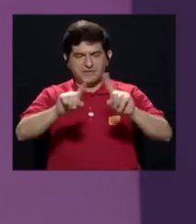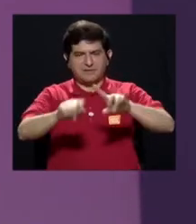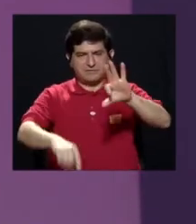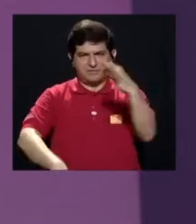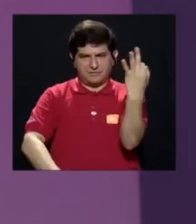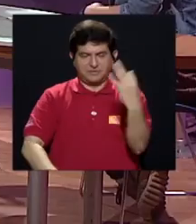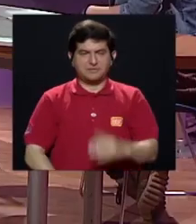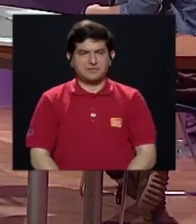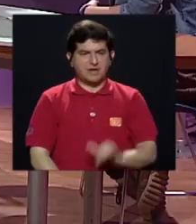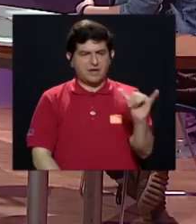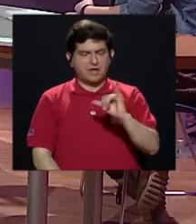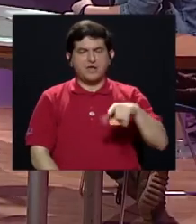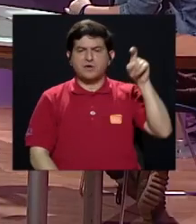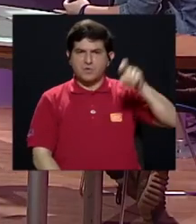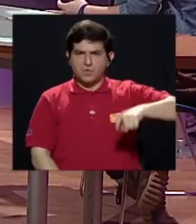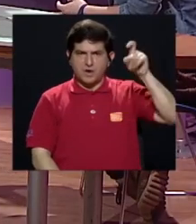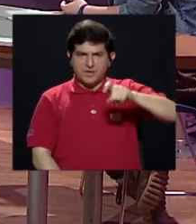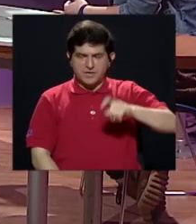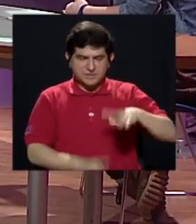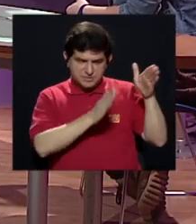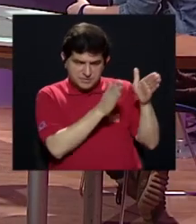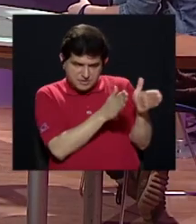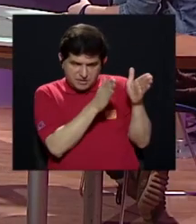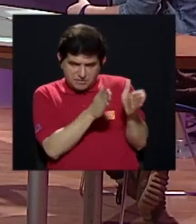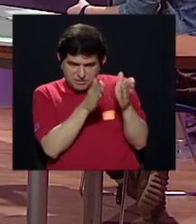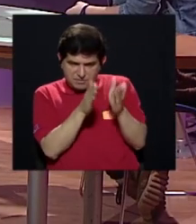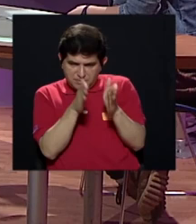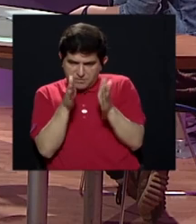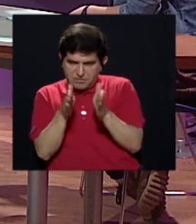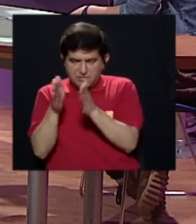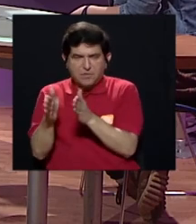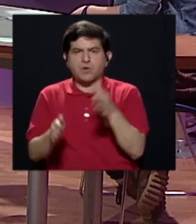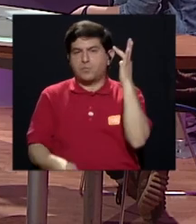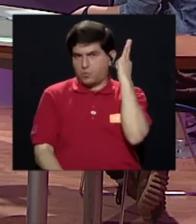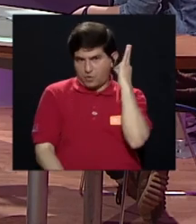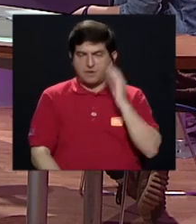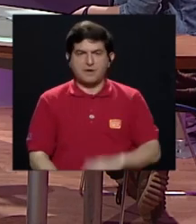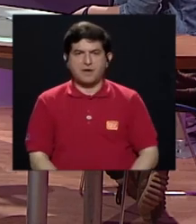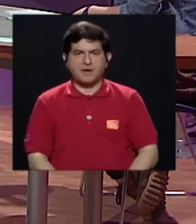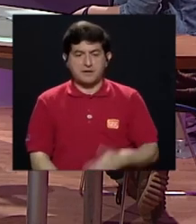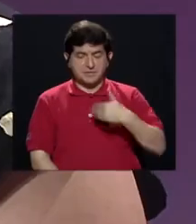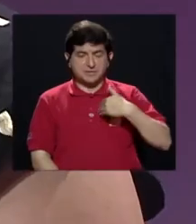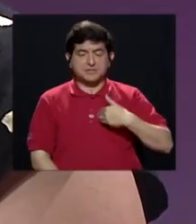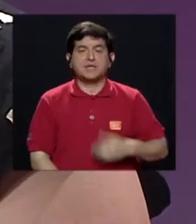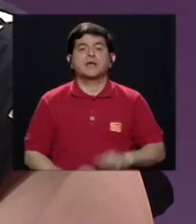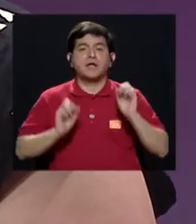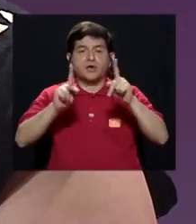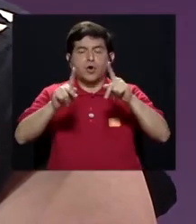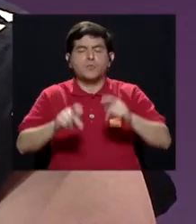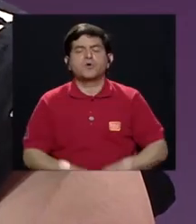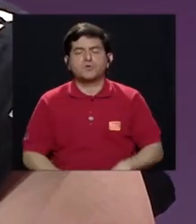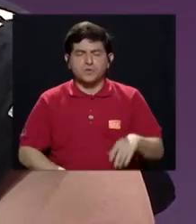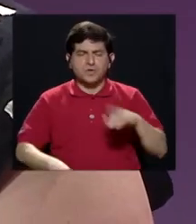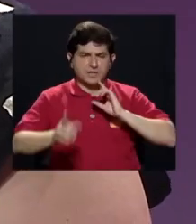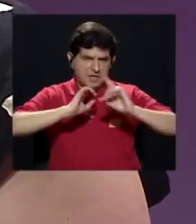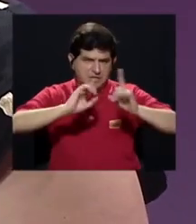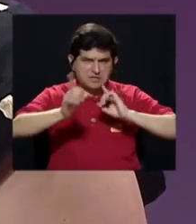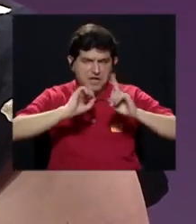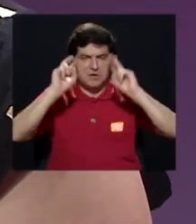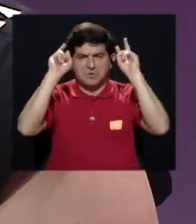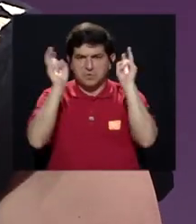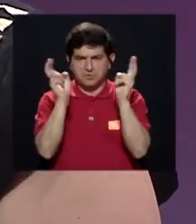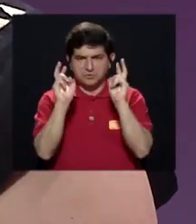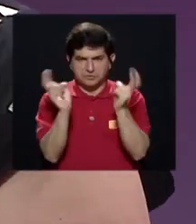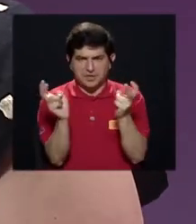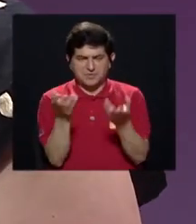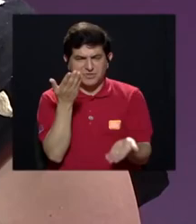maneras. También la necesidad como de organizarnos como mujeres, encontrar mesas de diálogo, ¿verdad? De temas que